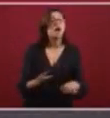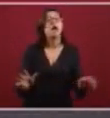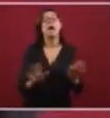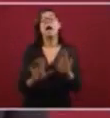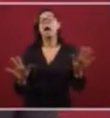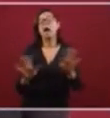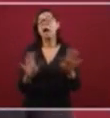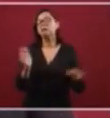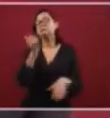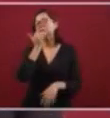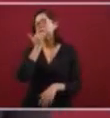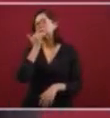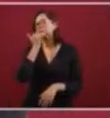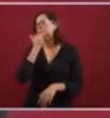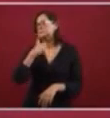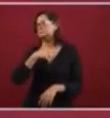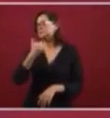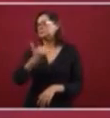Sí me equivoqué.